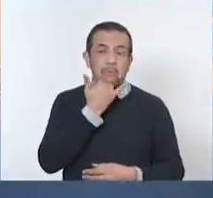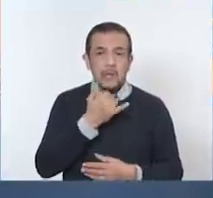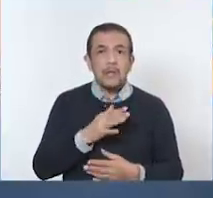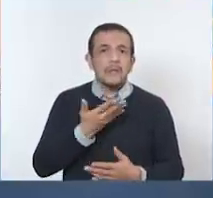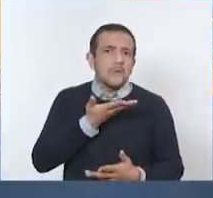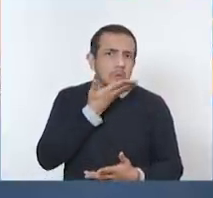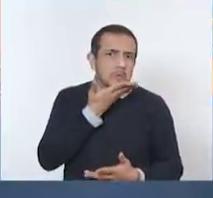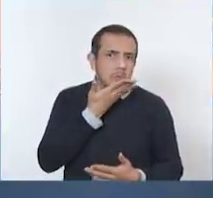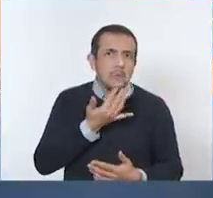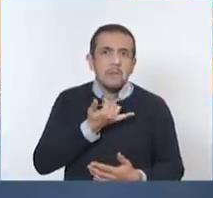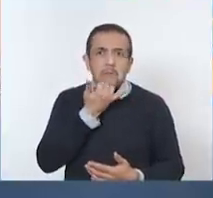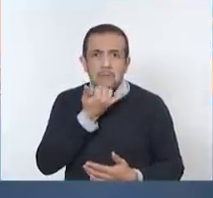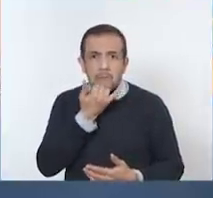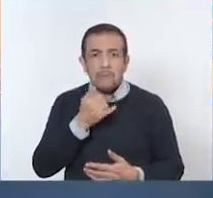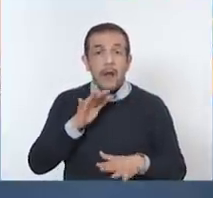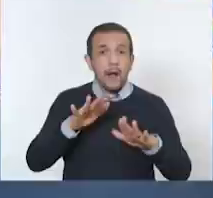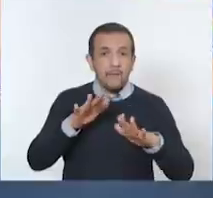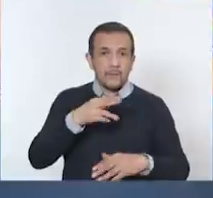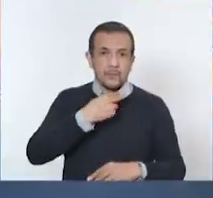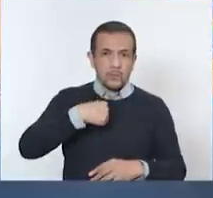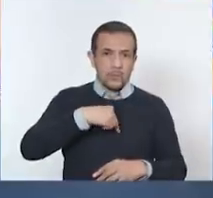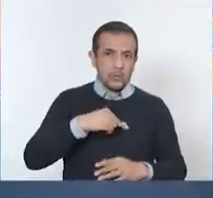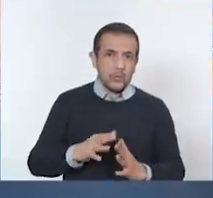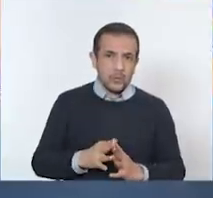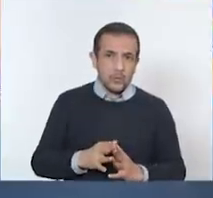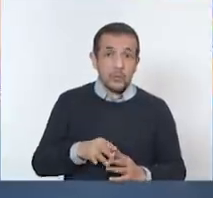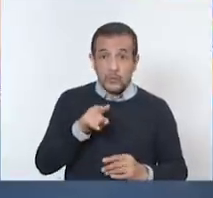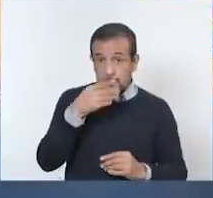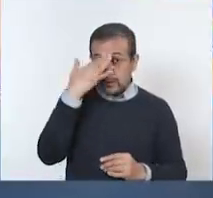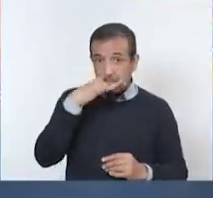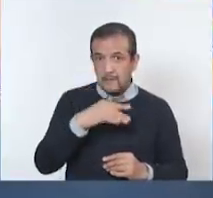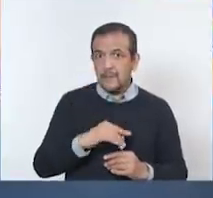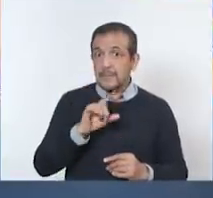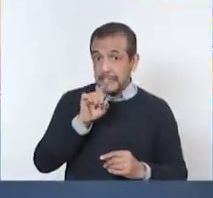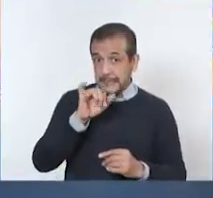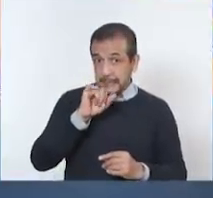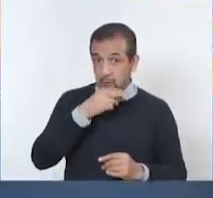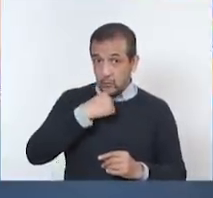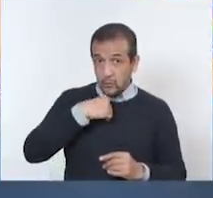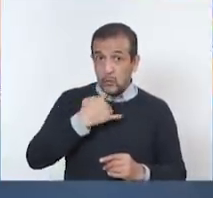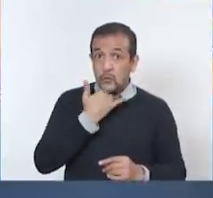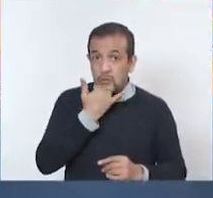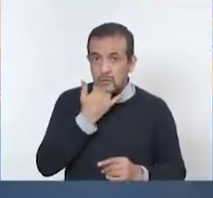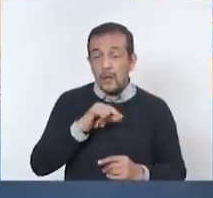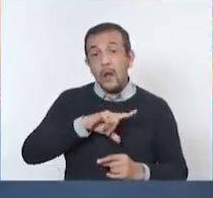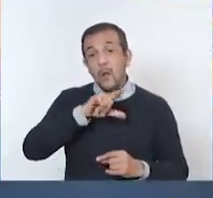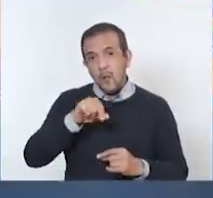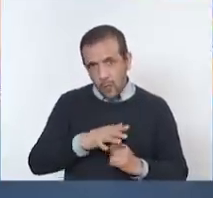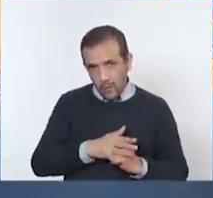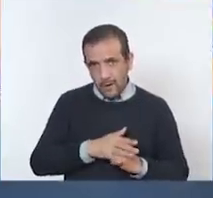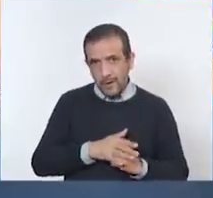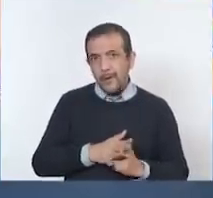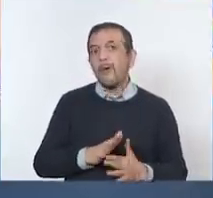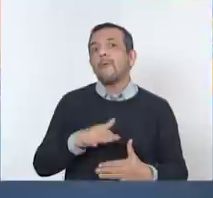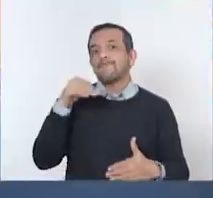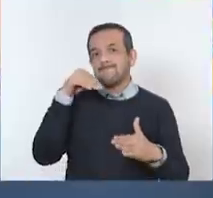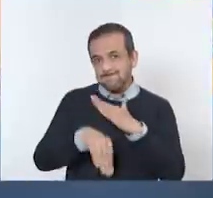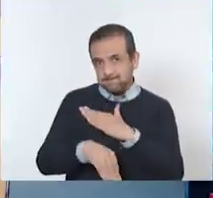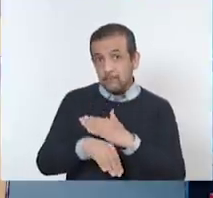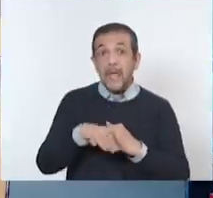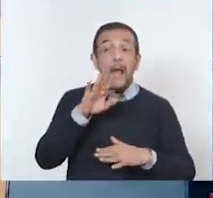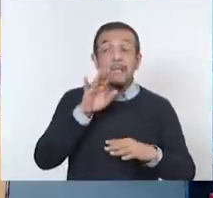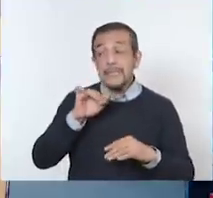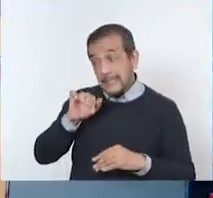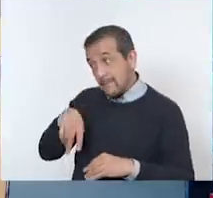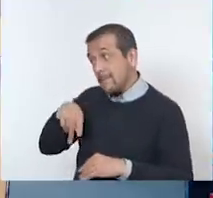común equivocarse, aunque nuestras acciones, como ustedes saben, tienen consecuencias, ¿eh? Así es, pero hay veces que son